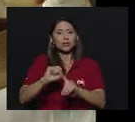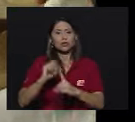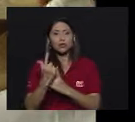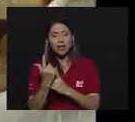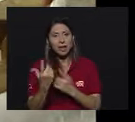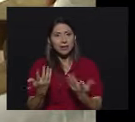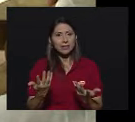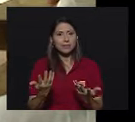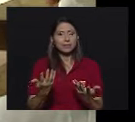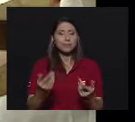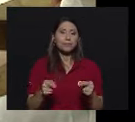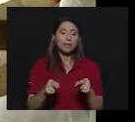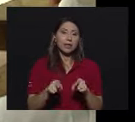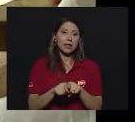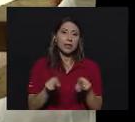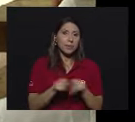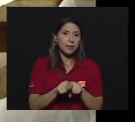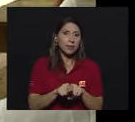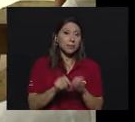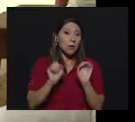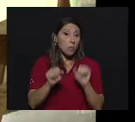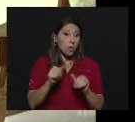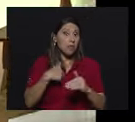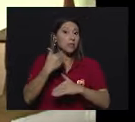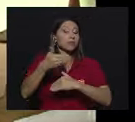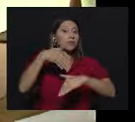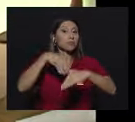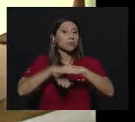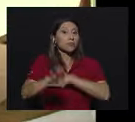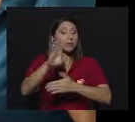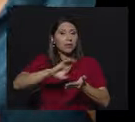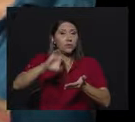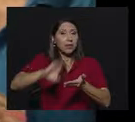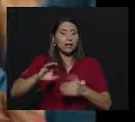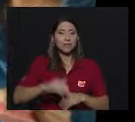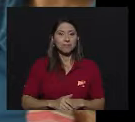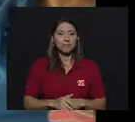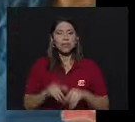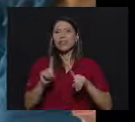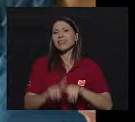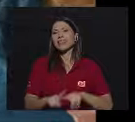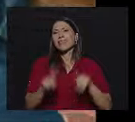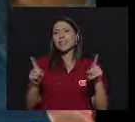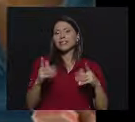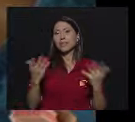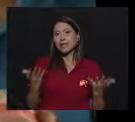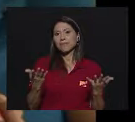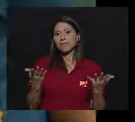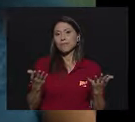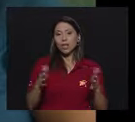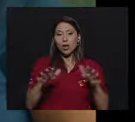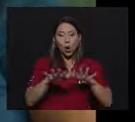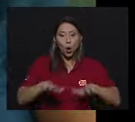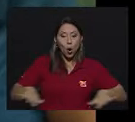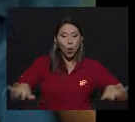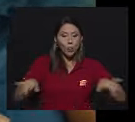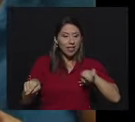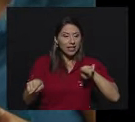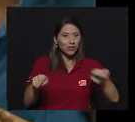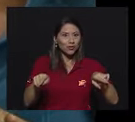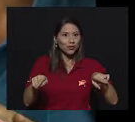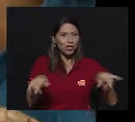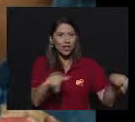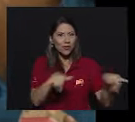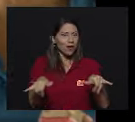sociales y el tránsito a secundaria, ¿verdad? La diferencia es que no son contextos iguales, son realidades